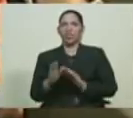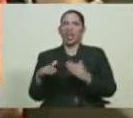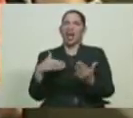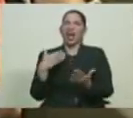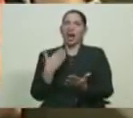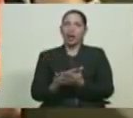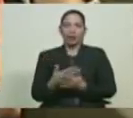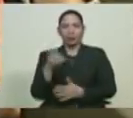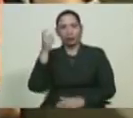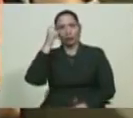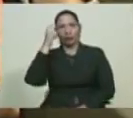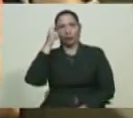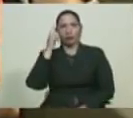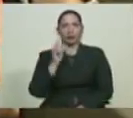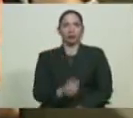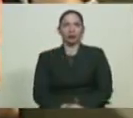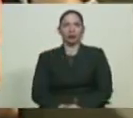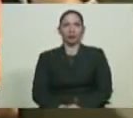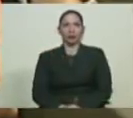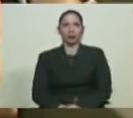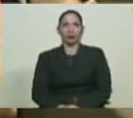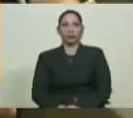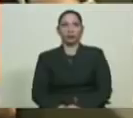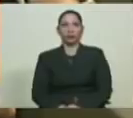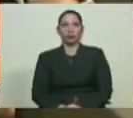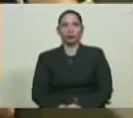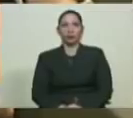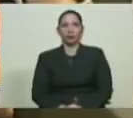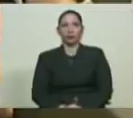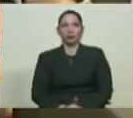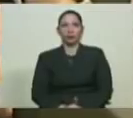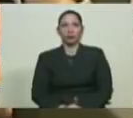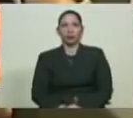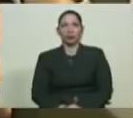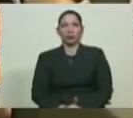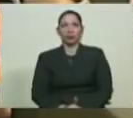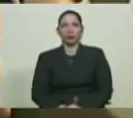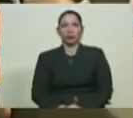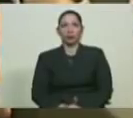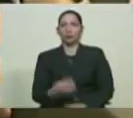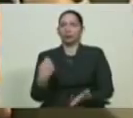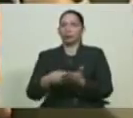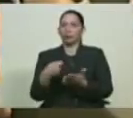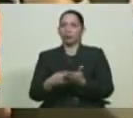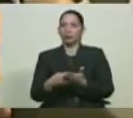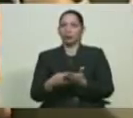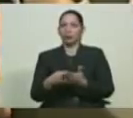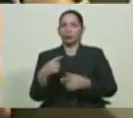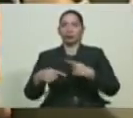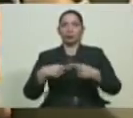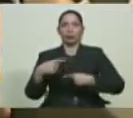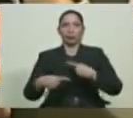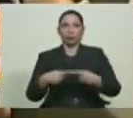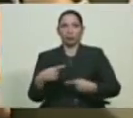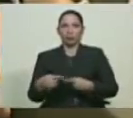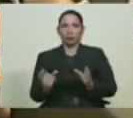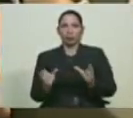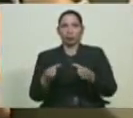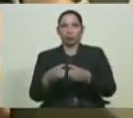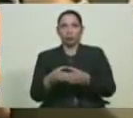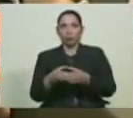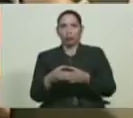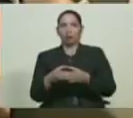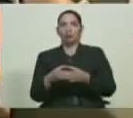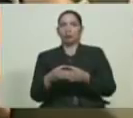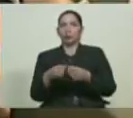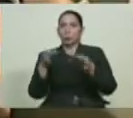fecha ustedes estiman pudiese ser esta tarifa o entrar en vigencia esta tarifa? ¿Cada cuánto habrían reuniones para establecer una